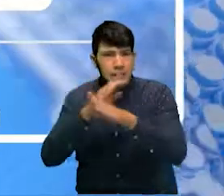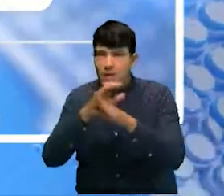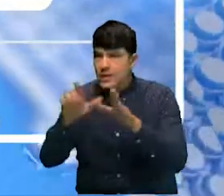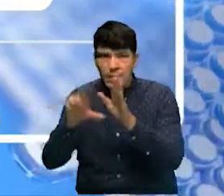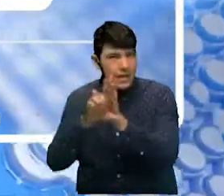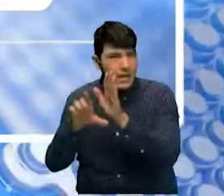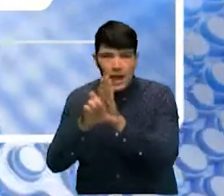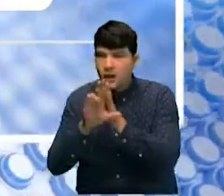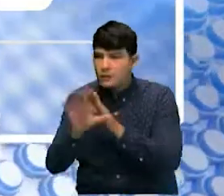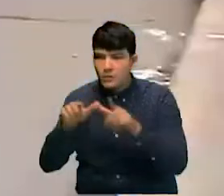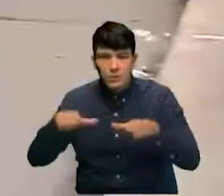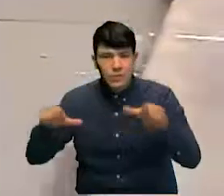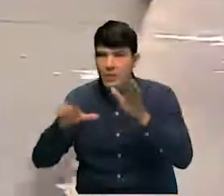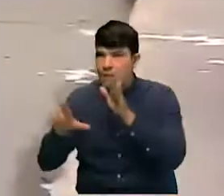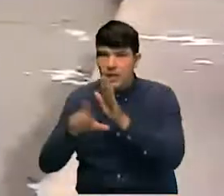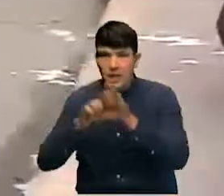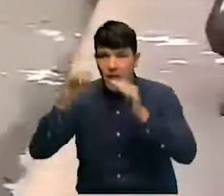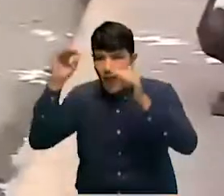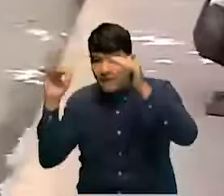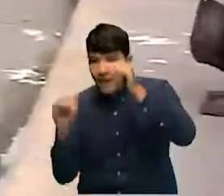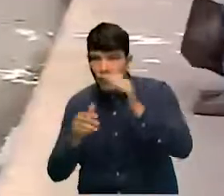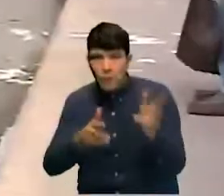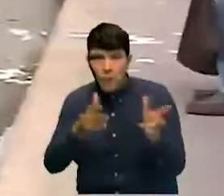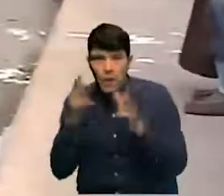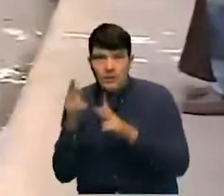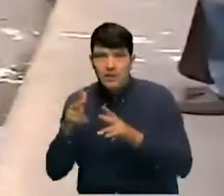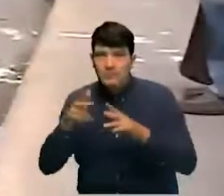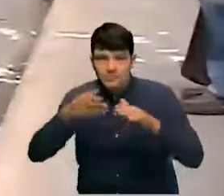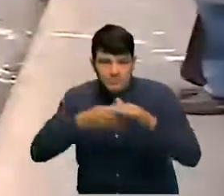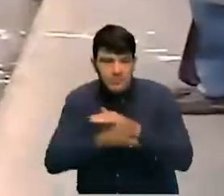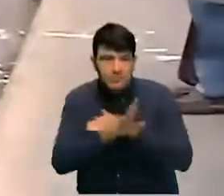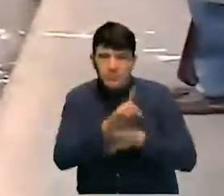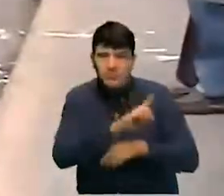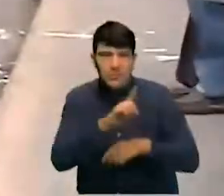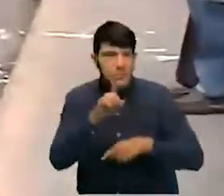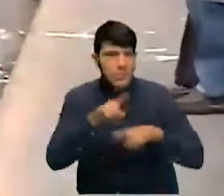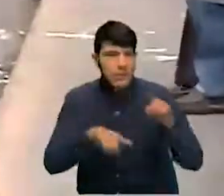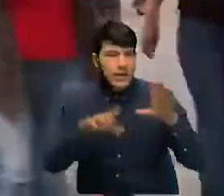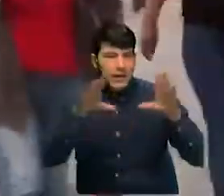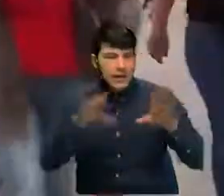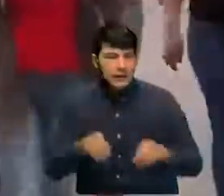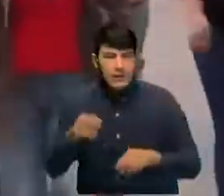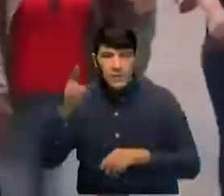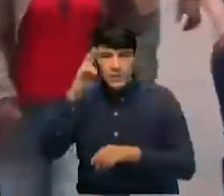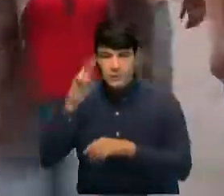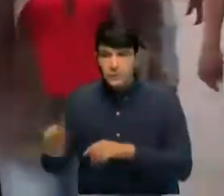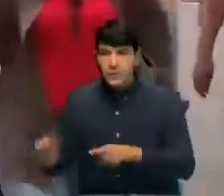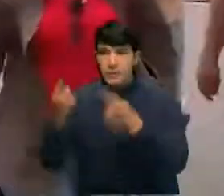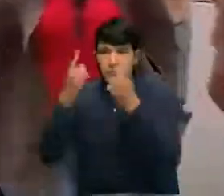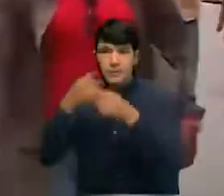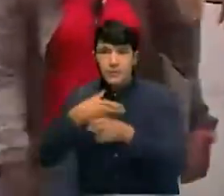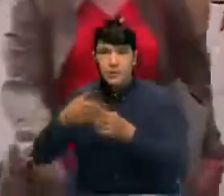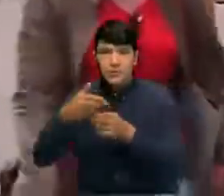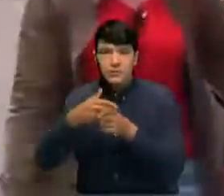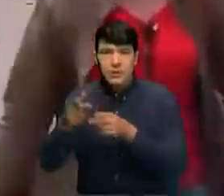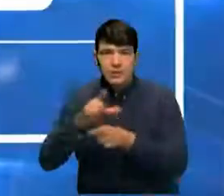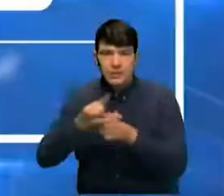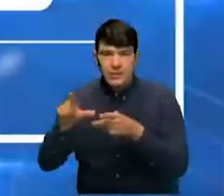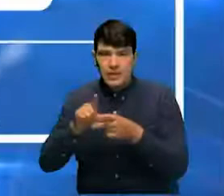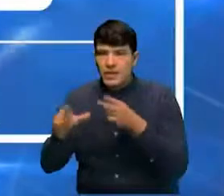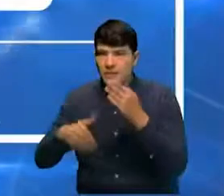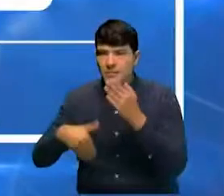irregulares de frontera se acaben. La prueba piloto arrancará solo en el departamento y se espera que empiece a funcionar en las próximas